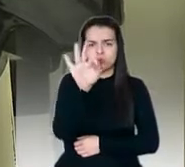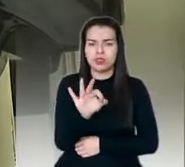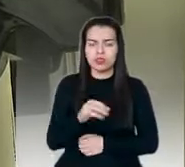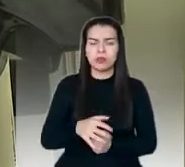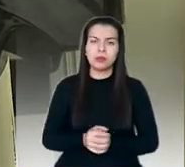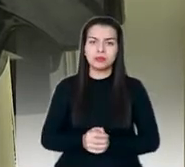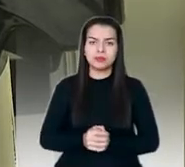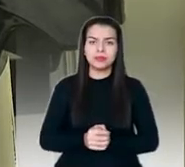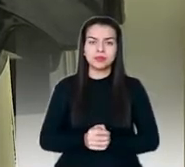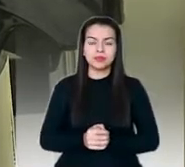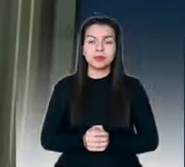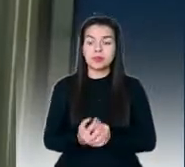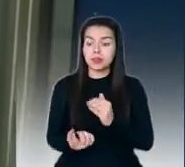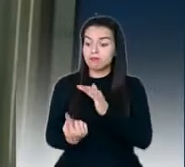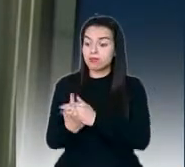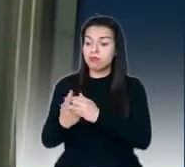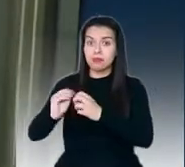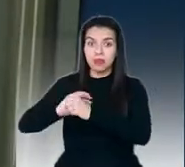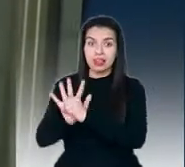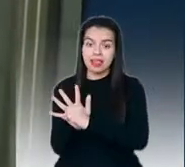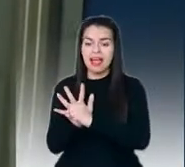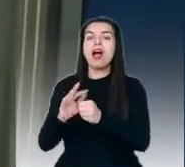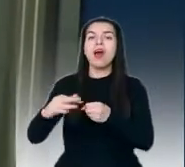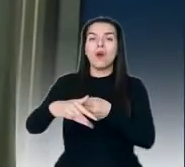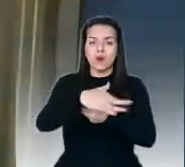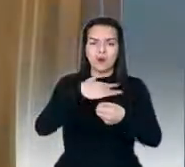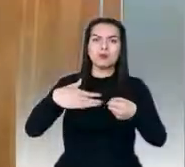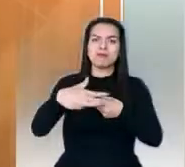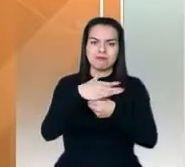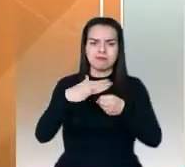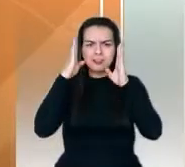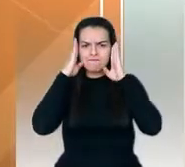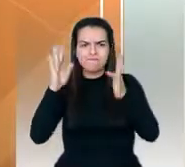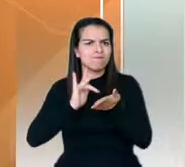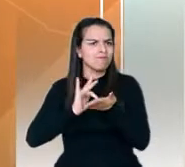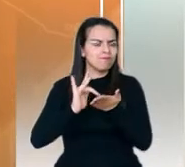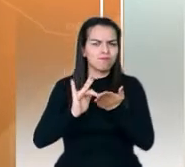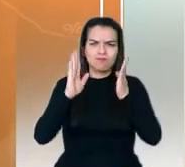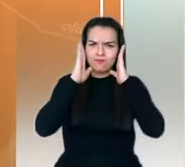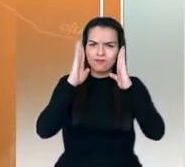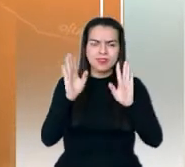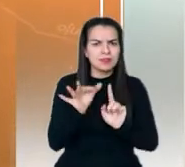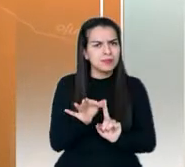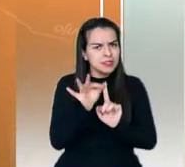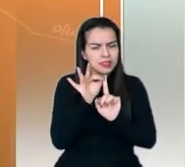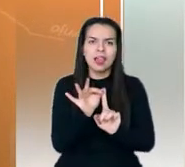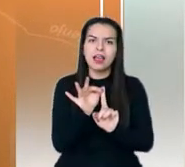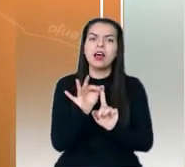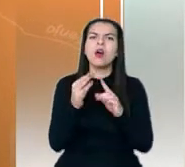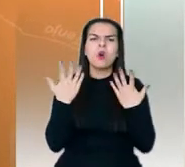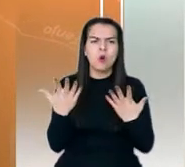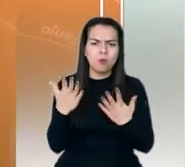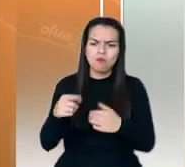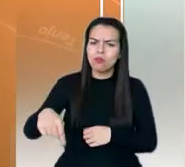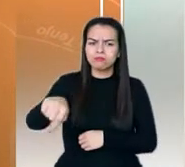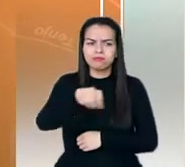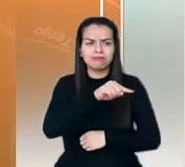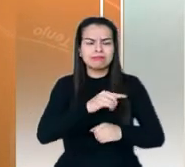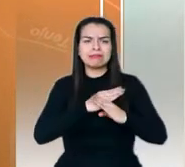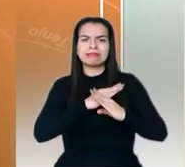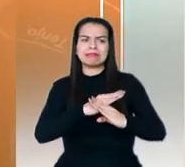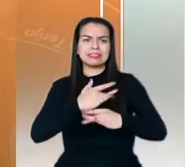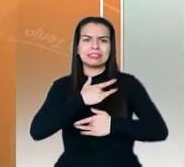comienzo de la pandemia, Cundinamarca puso en marcha el plan de emergencia y de atención específico para la calamidad pública, que tiene